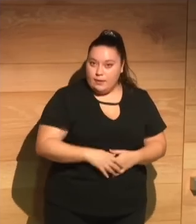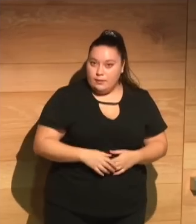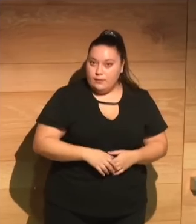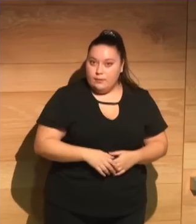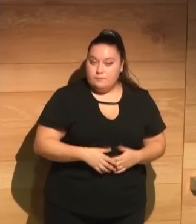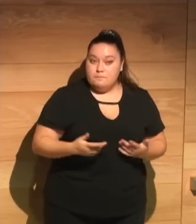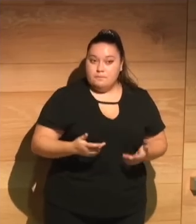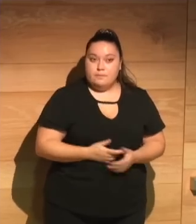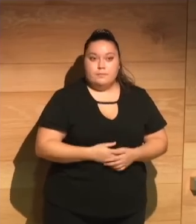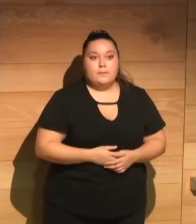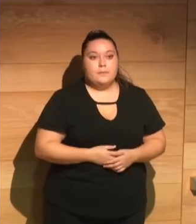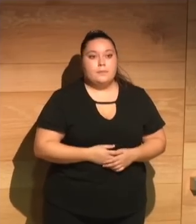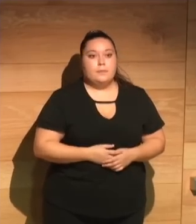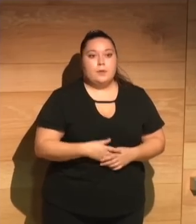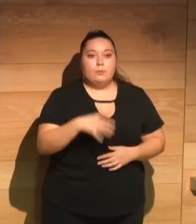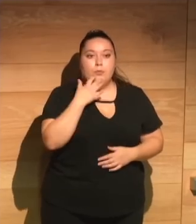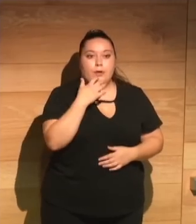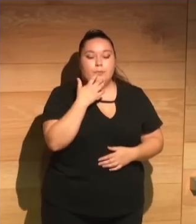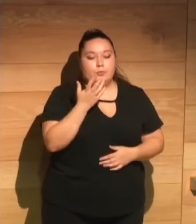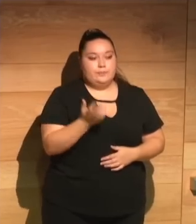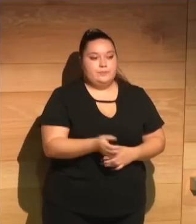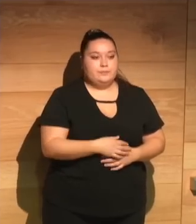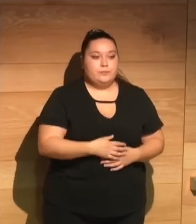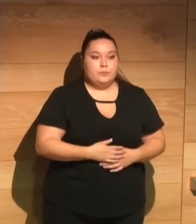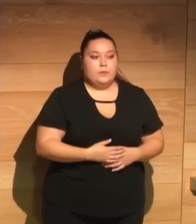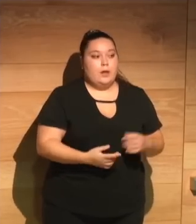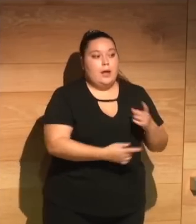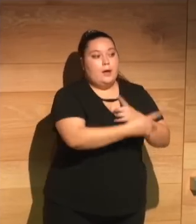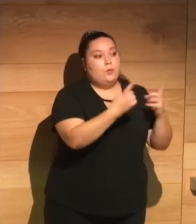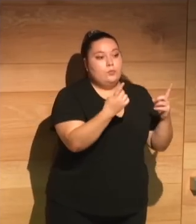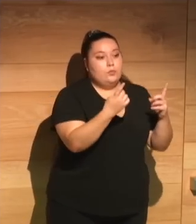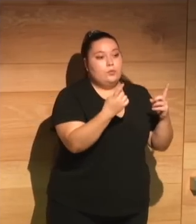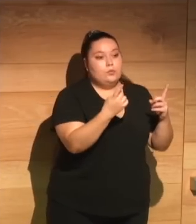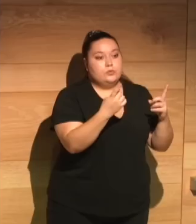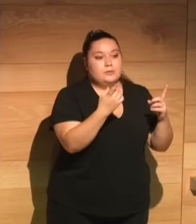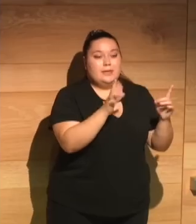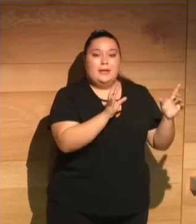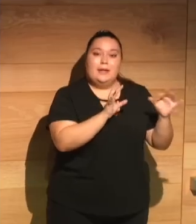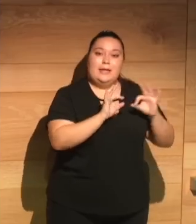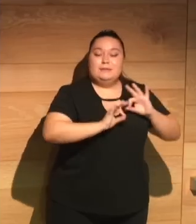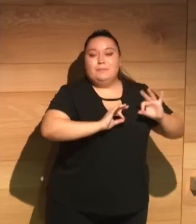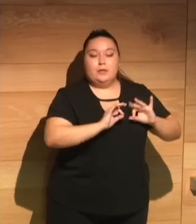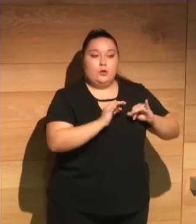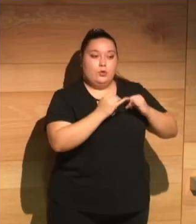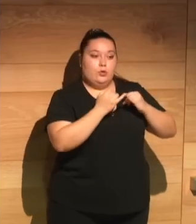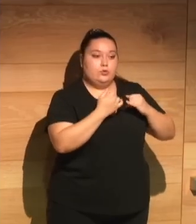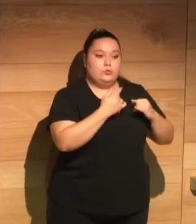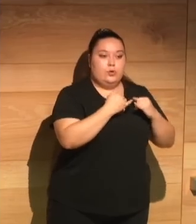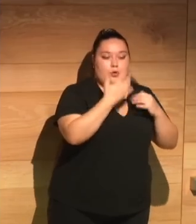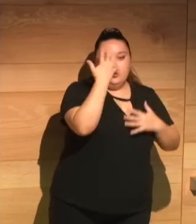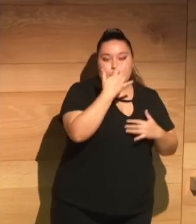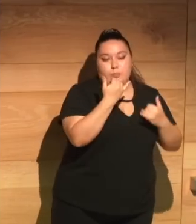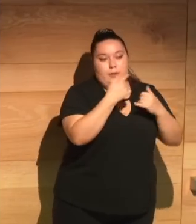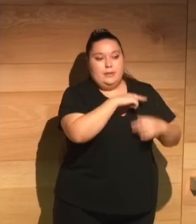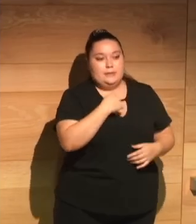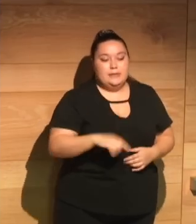dado a llamar. Y todo eso es más y más complejo. Por ejemplo, unos creen que la ruta de estos espectáculos de sombras es China, después la India,